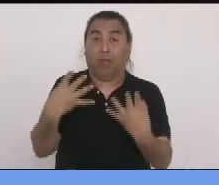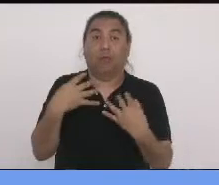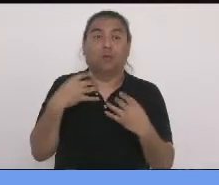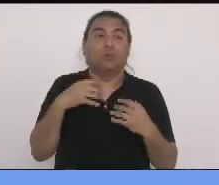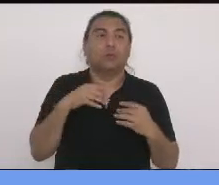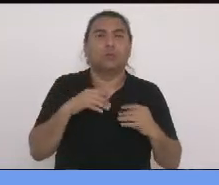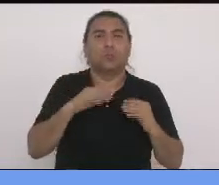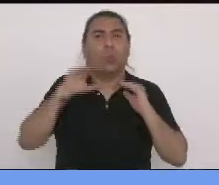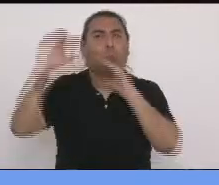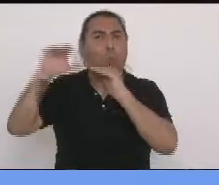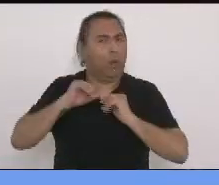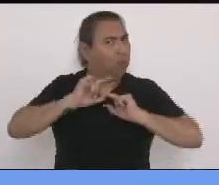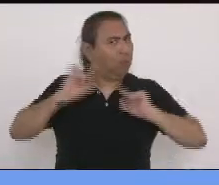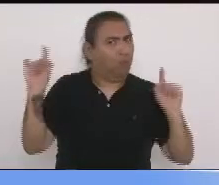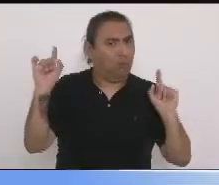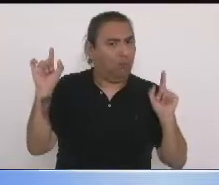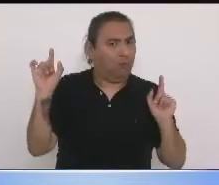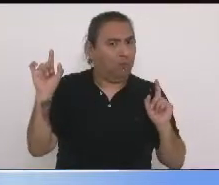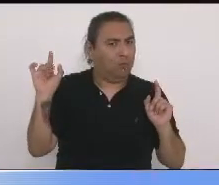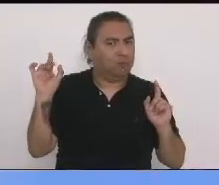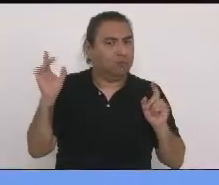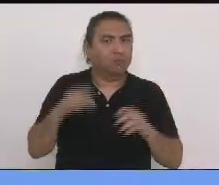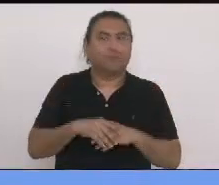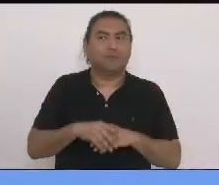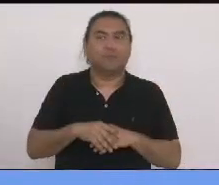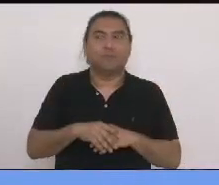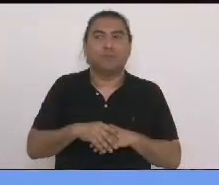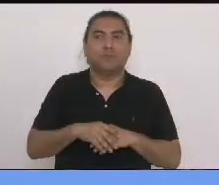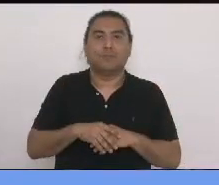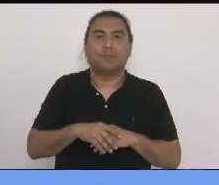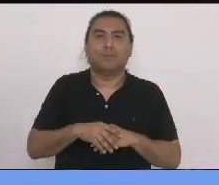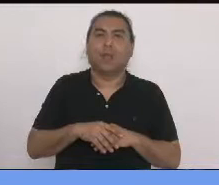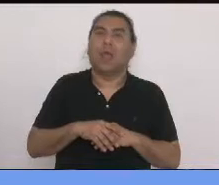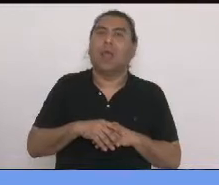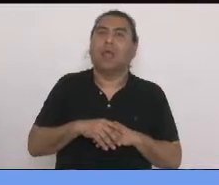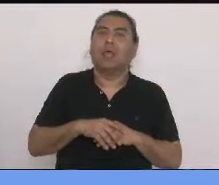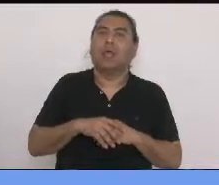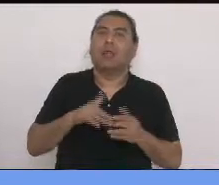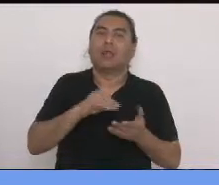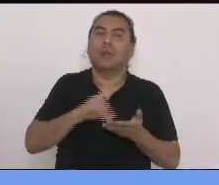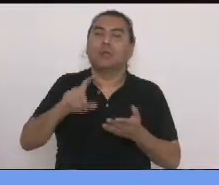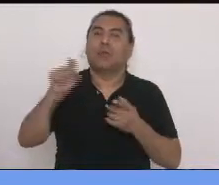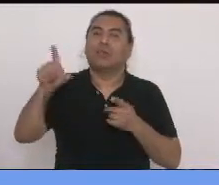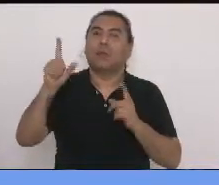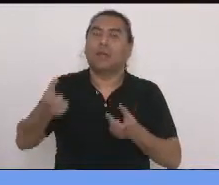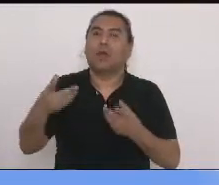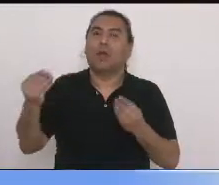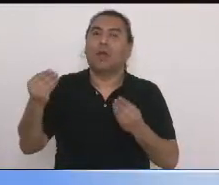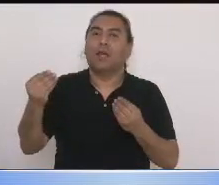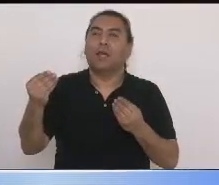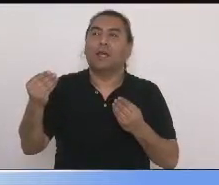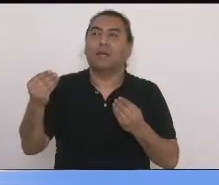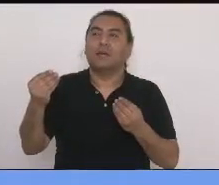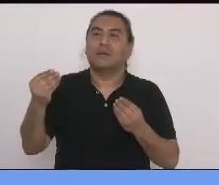igual son el número de diputados tiene que ver con la cantidad de